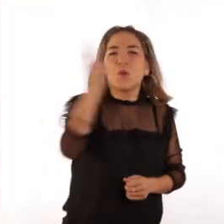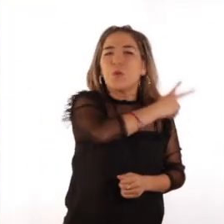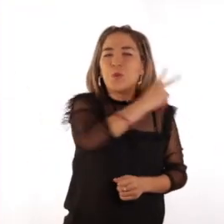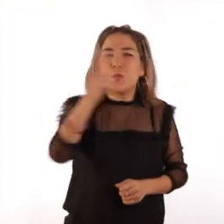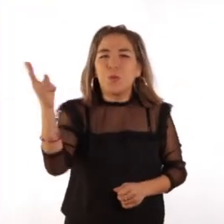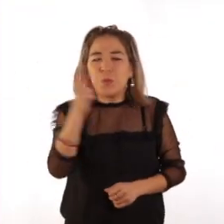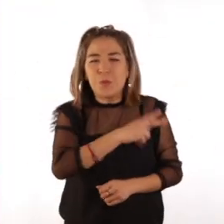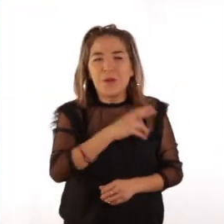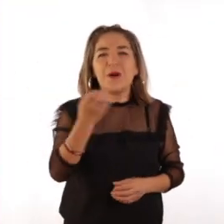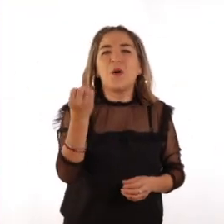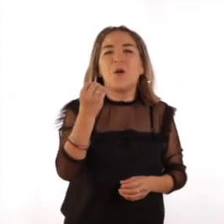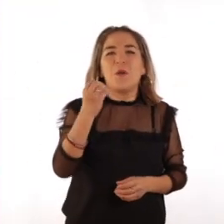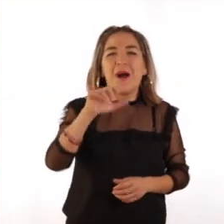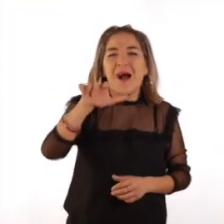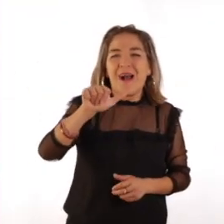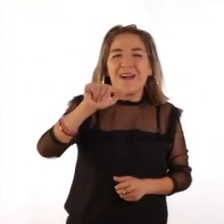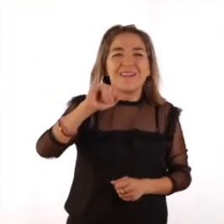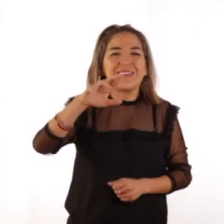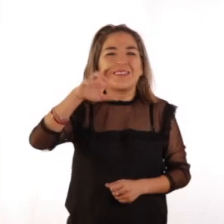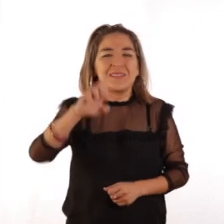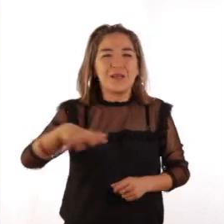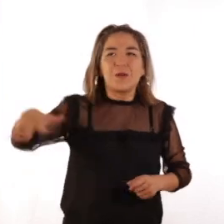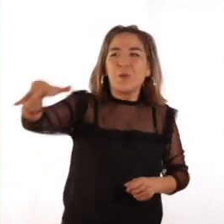tenemos de viento o de aire